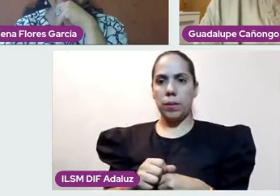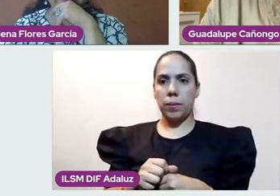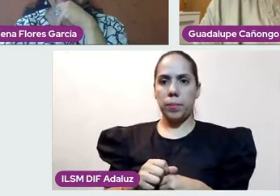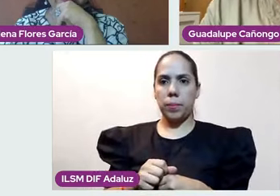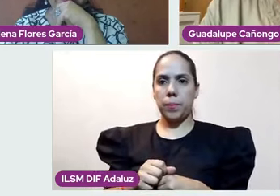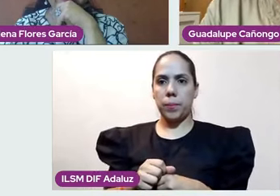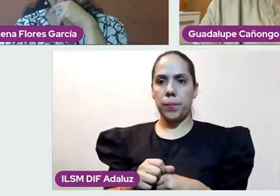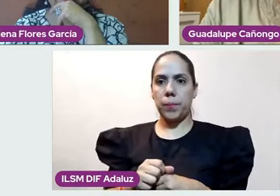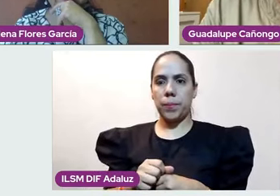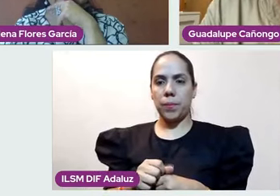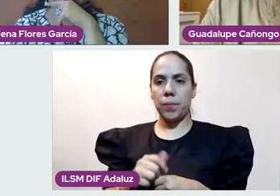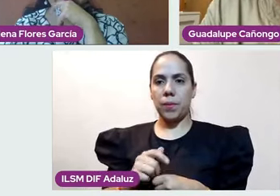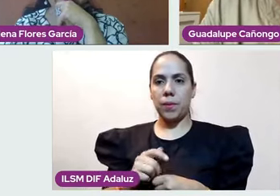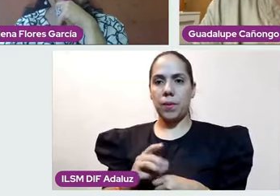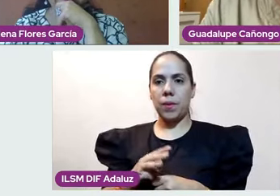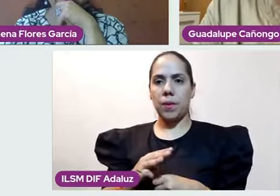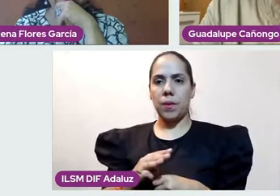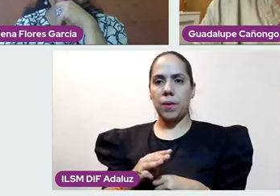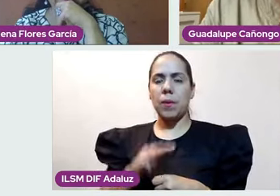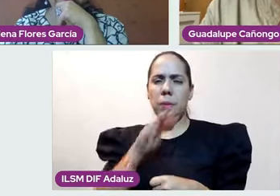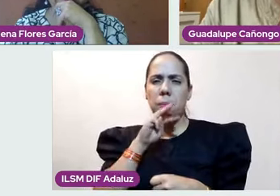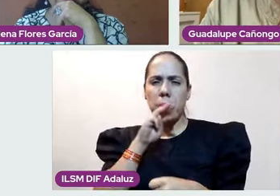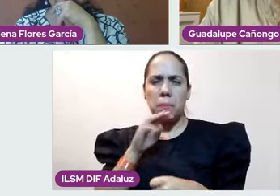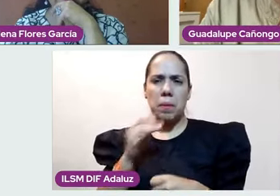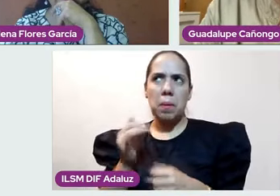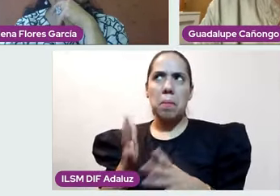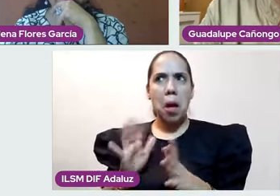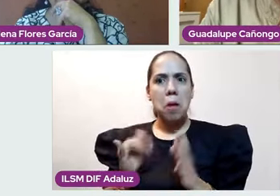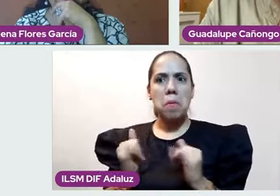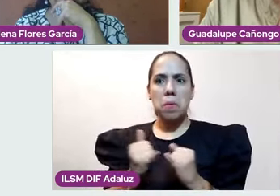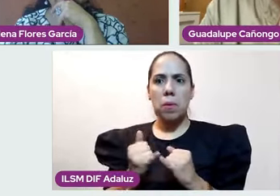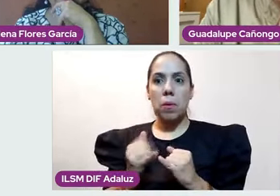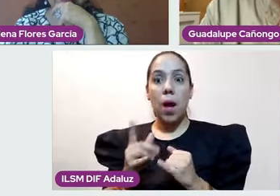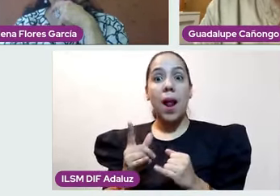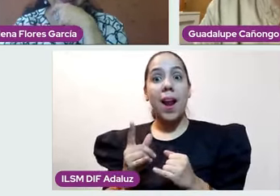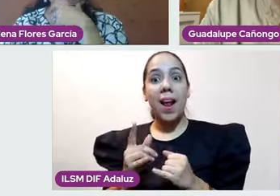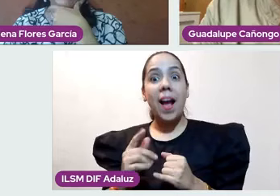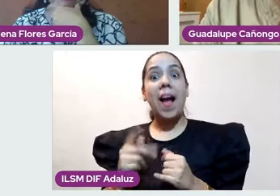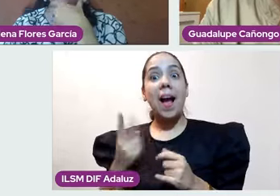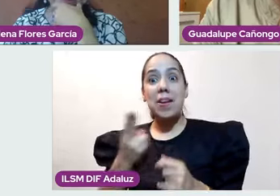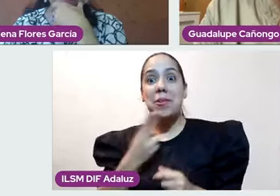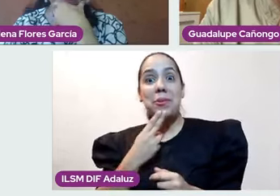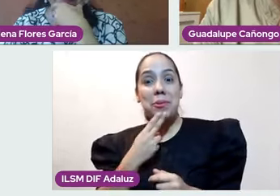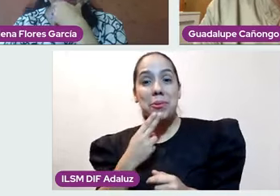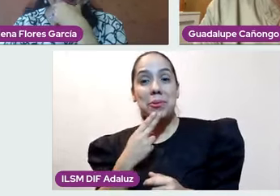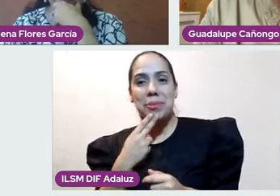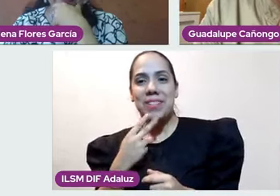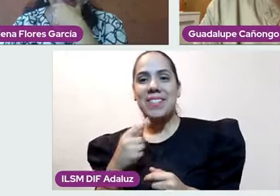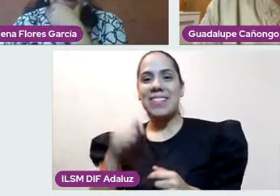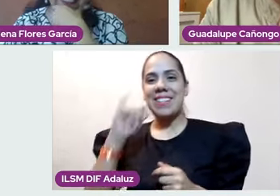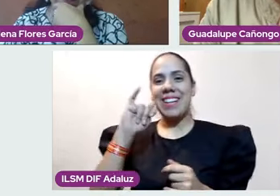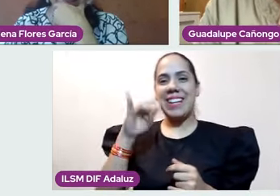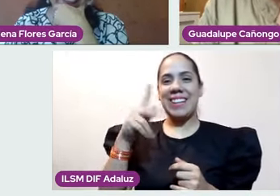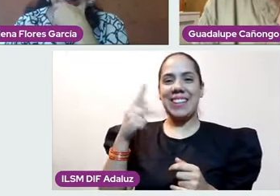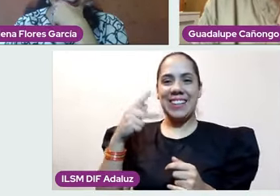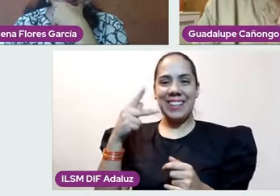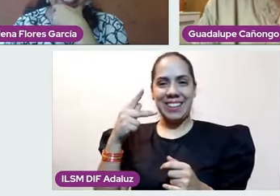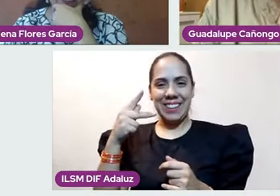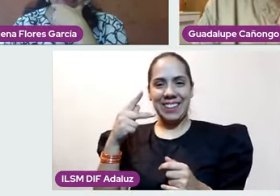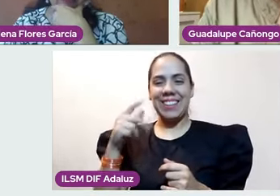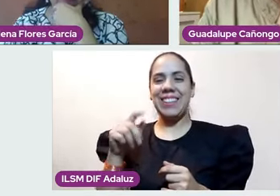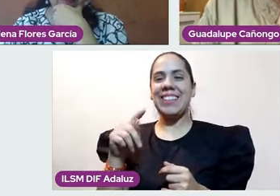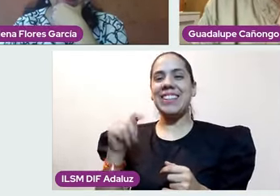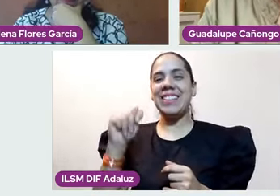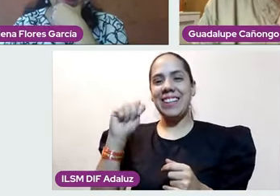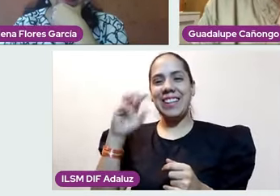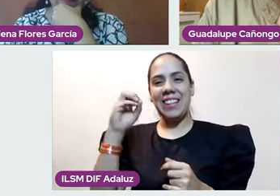de una decisión, y además una casualidad, tiene TikTok o abrió su cuenta de TikTok y ve muchos videos. Y entonces mi madre